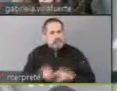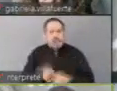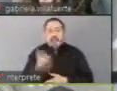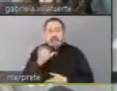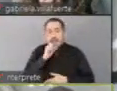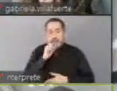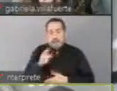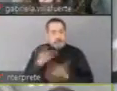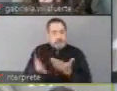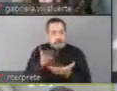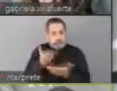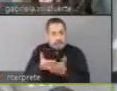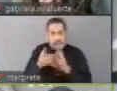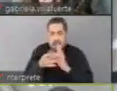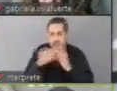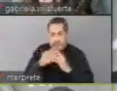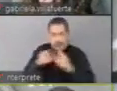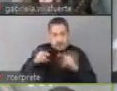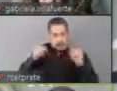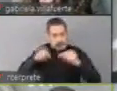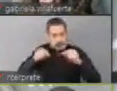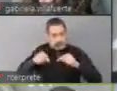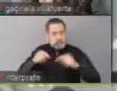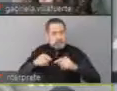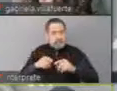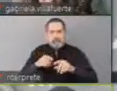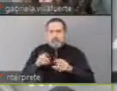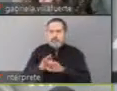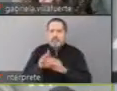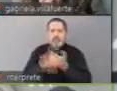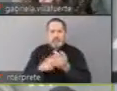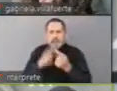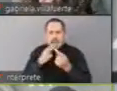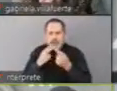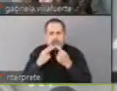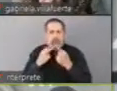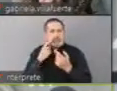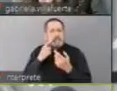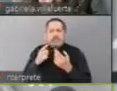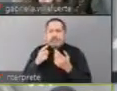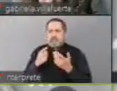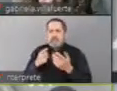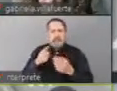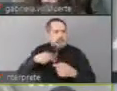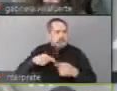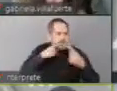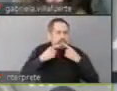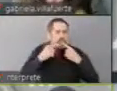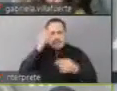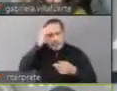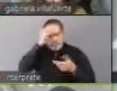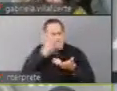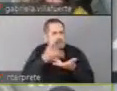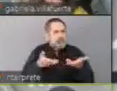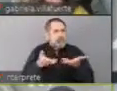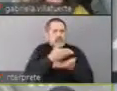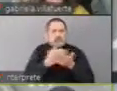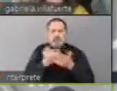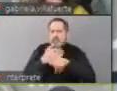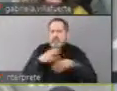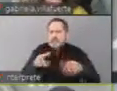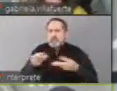que la interacción en estas plataformas contribuye a la deliberación, intercambio y flujo de